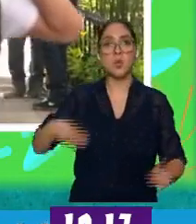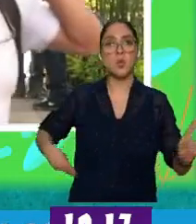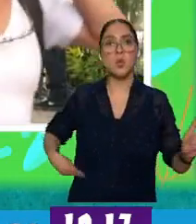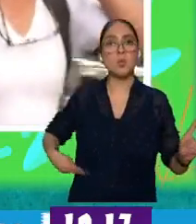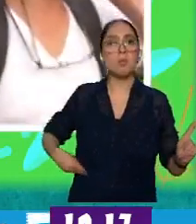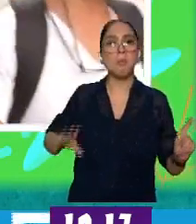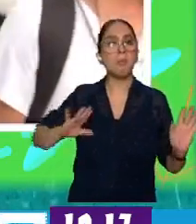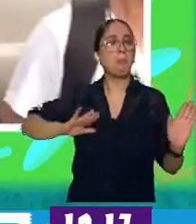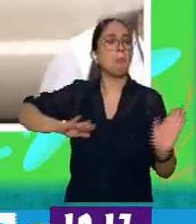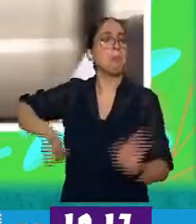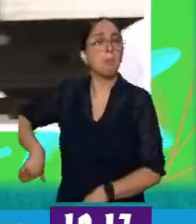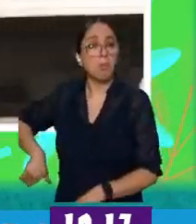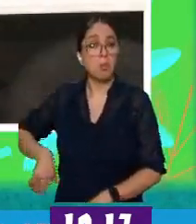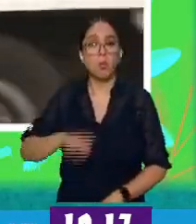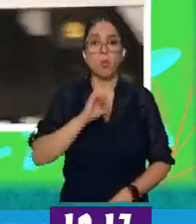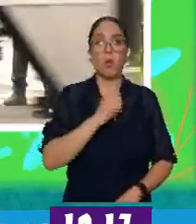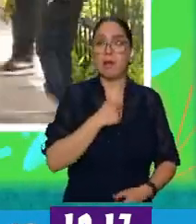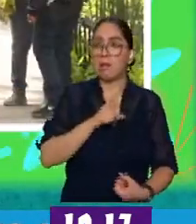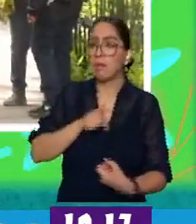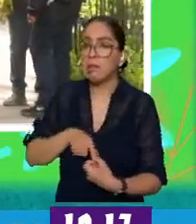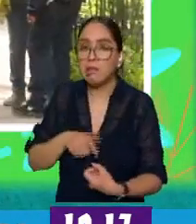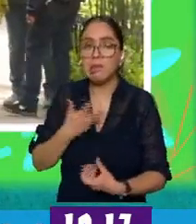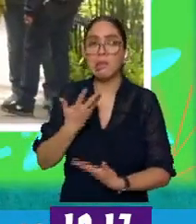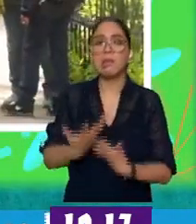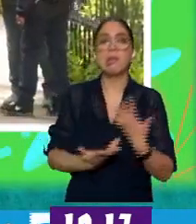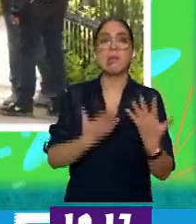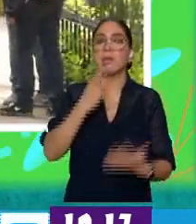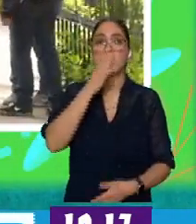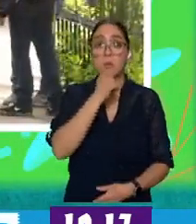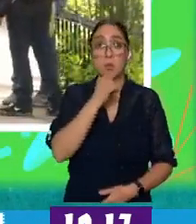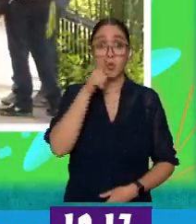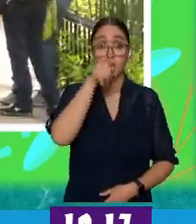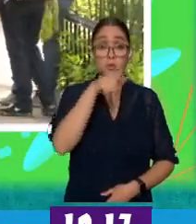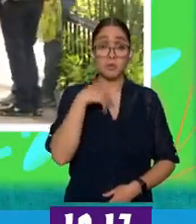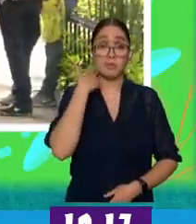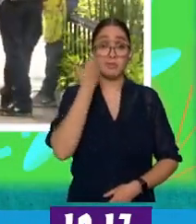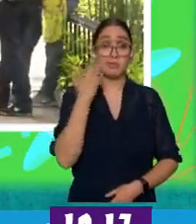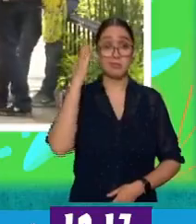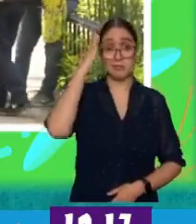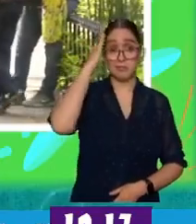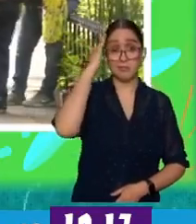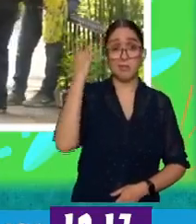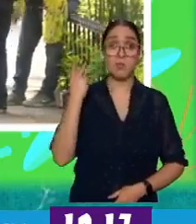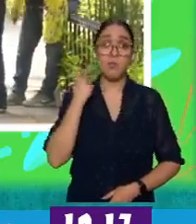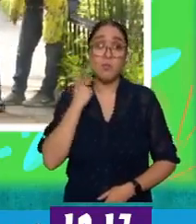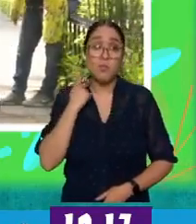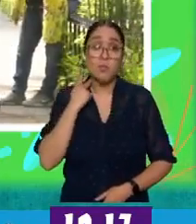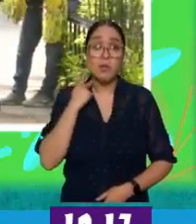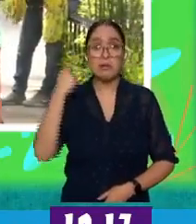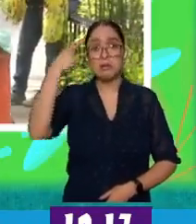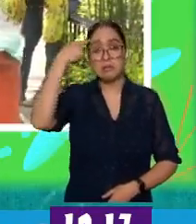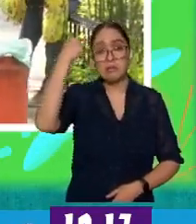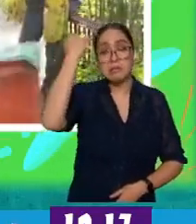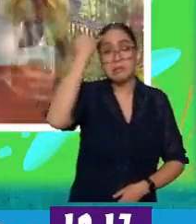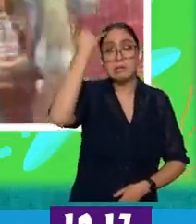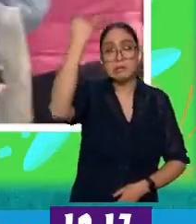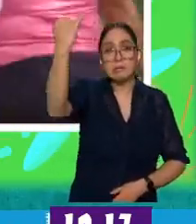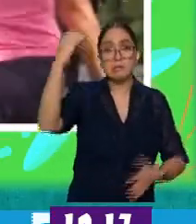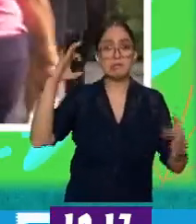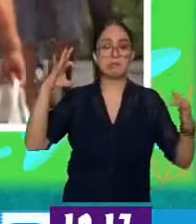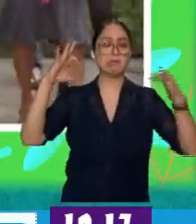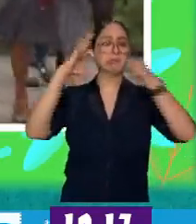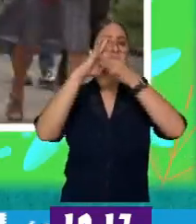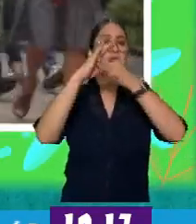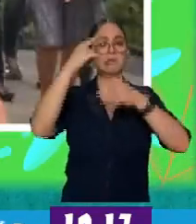o no puedes estar, ¿sí? Entonces, para ser un político en estos términos, necesitas unos circuitos